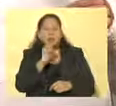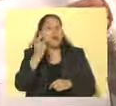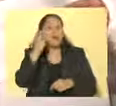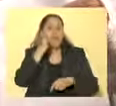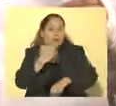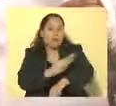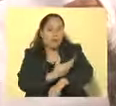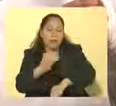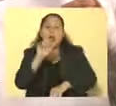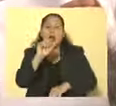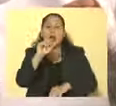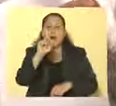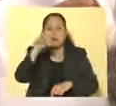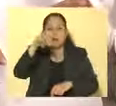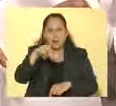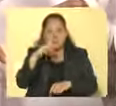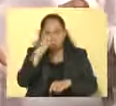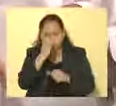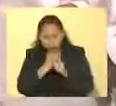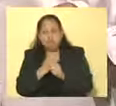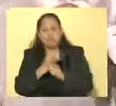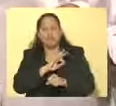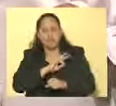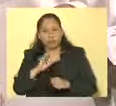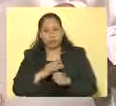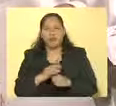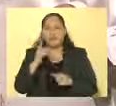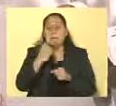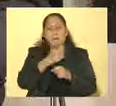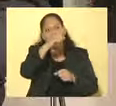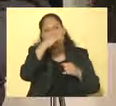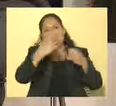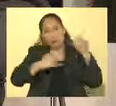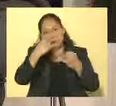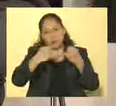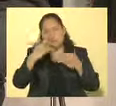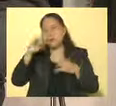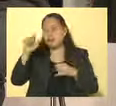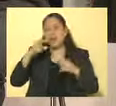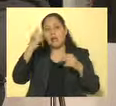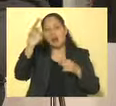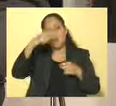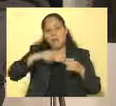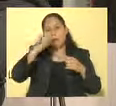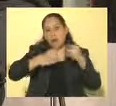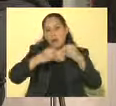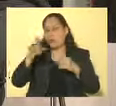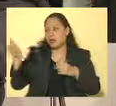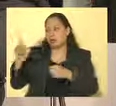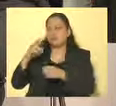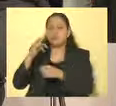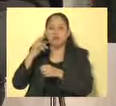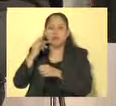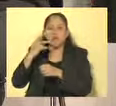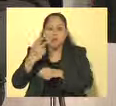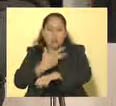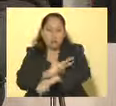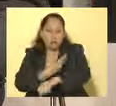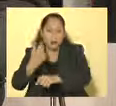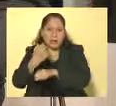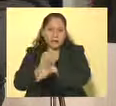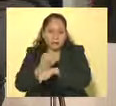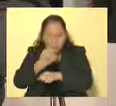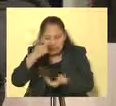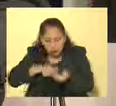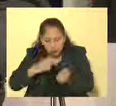ADN. Primero inicias el juicio de paternidad y después, de acuerdo a las circunstancias, puedes iniciar tu juicio de